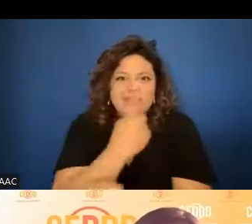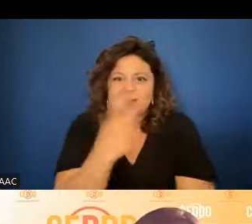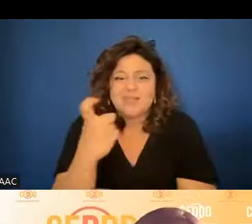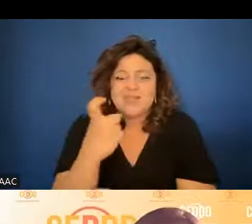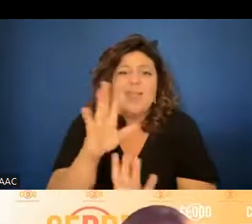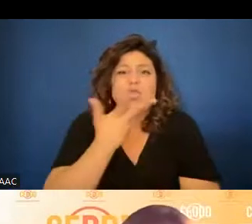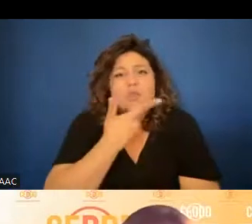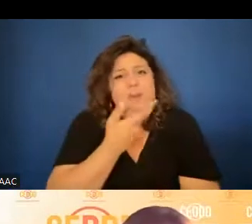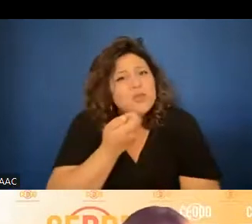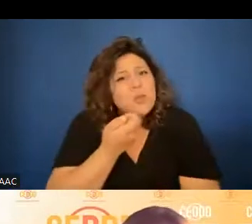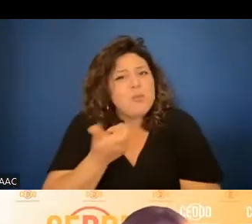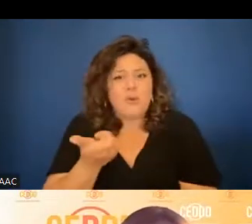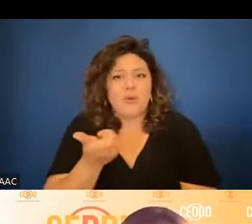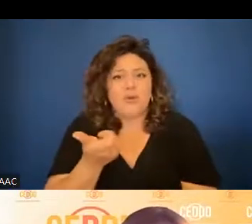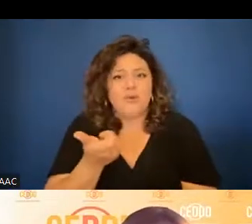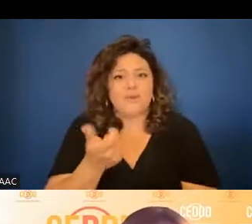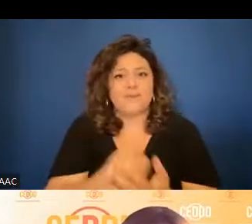sí tendría cabida.